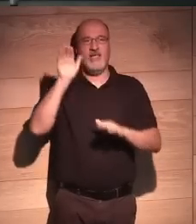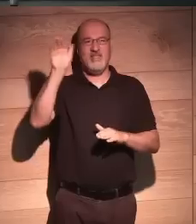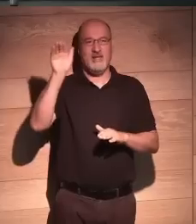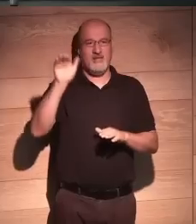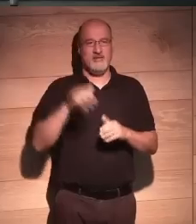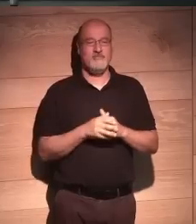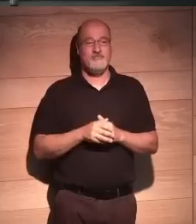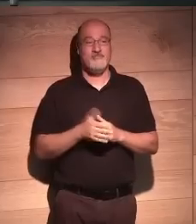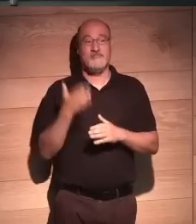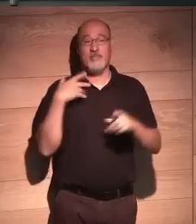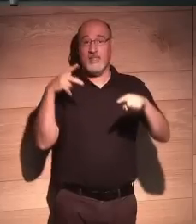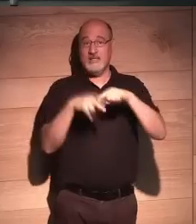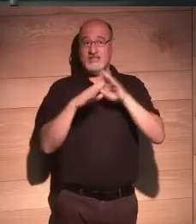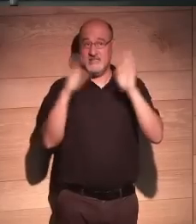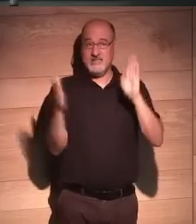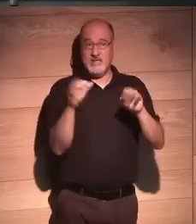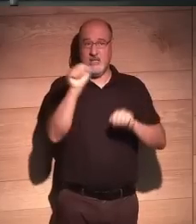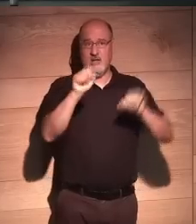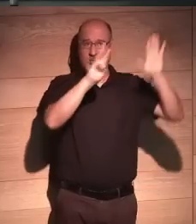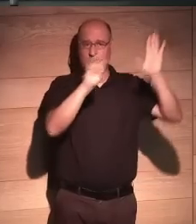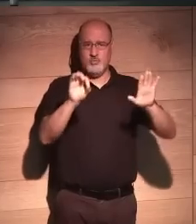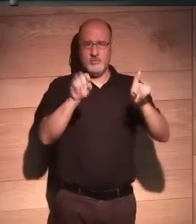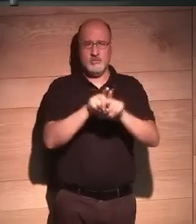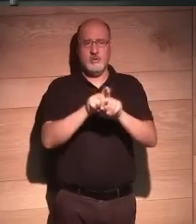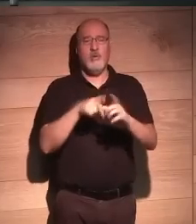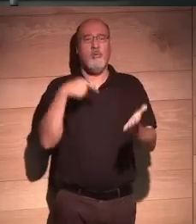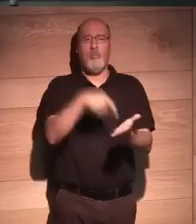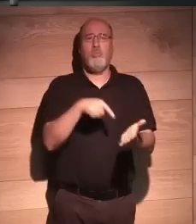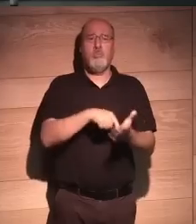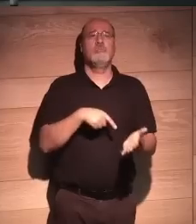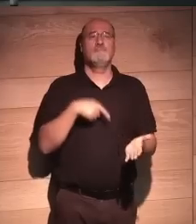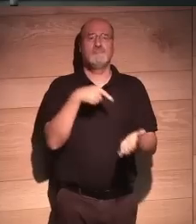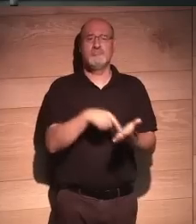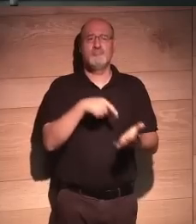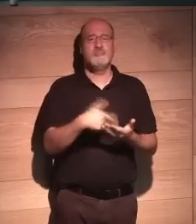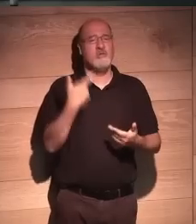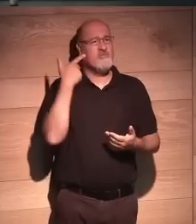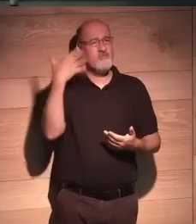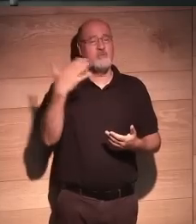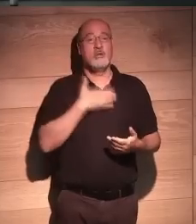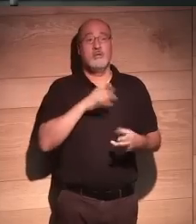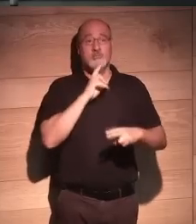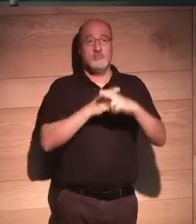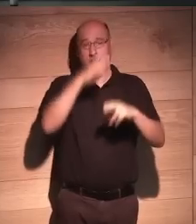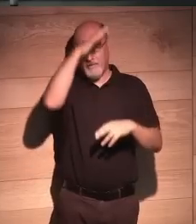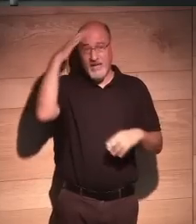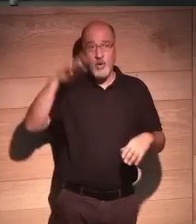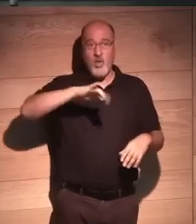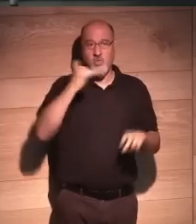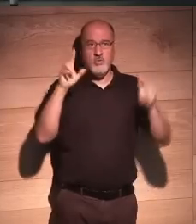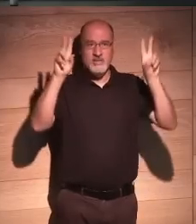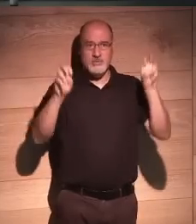las series que marcaron los 80, una serie muy a reivindicar, fue la mítica Verano Azul. Esto pregunta Sí. Alex. Y él